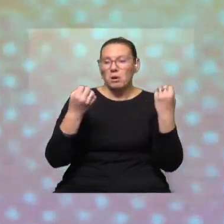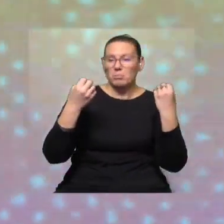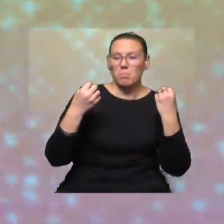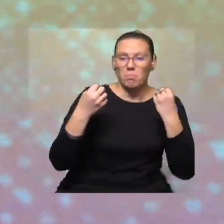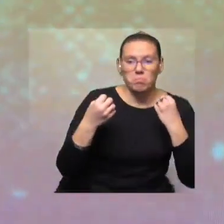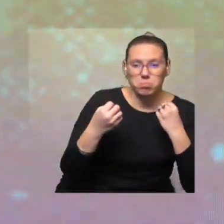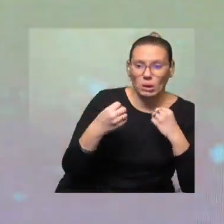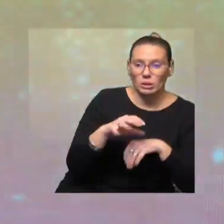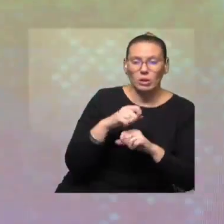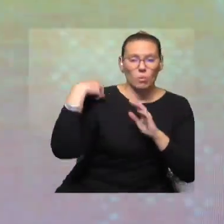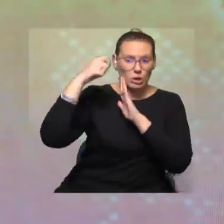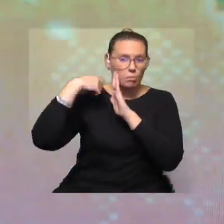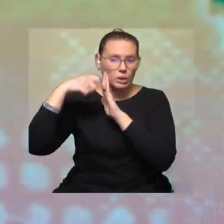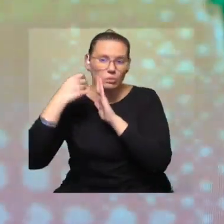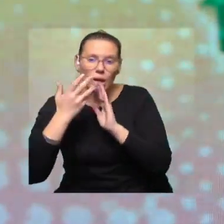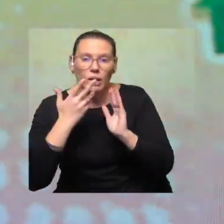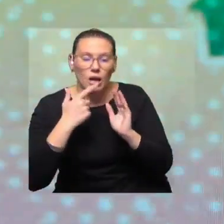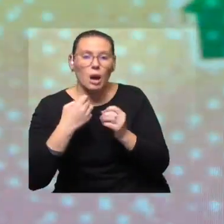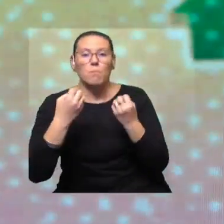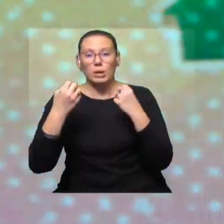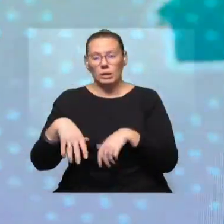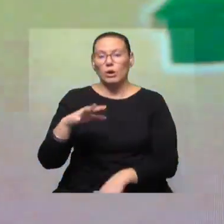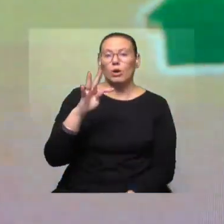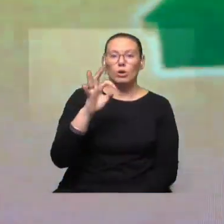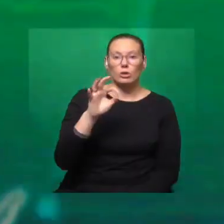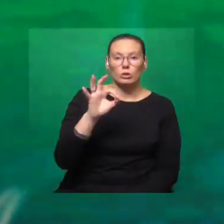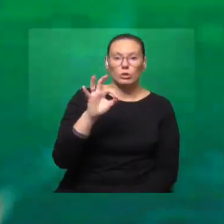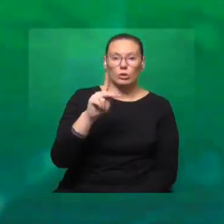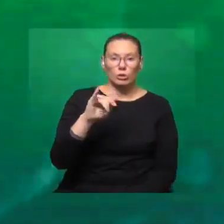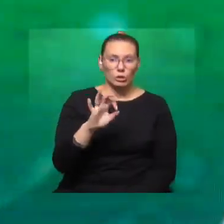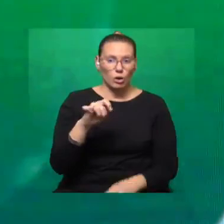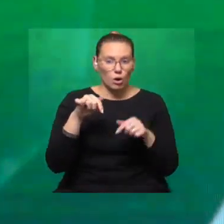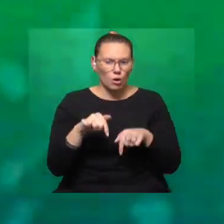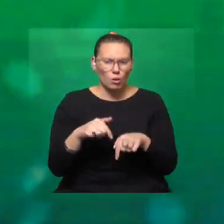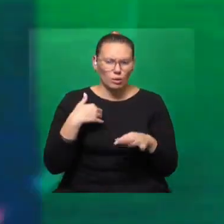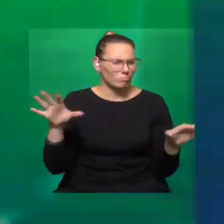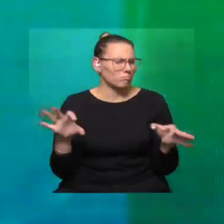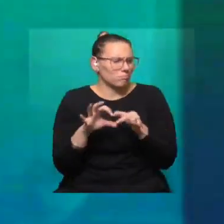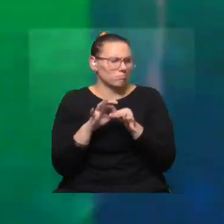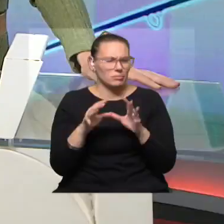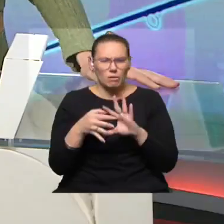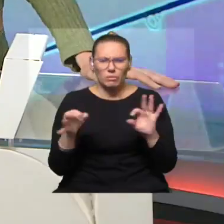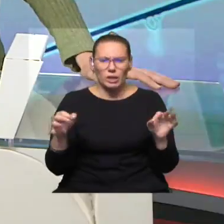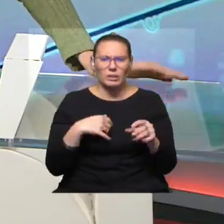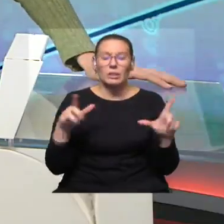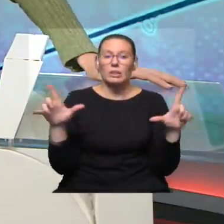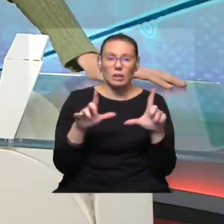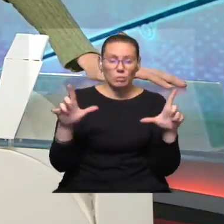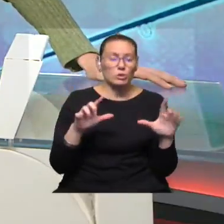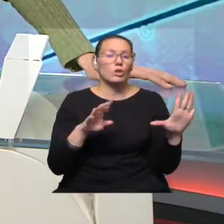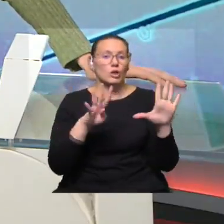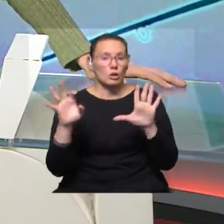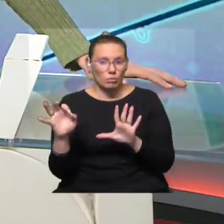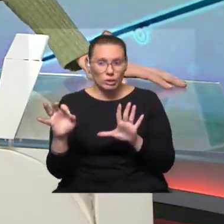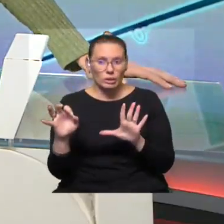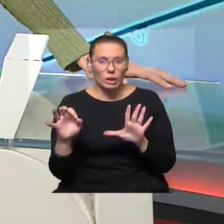podría decir una película que me gusta mucho perdidos en Tokio no Porque sigo hoy para enganchar todos sí televisión de los 90 y